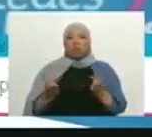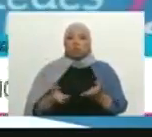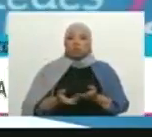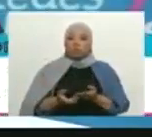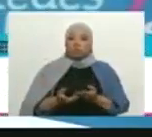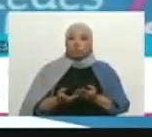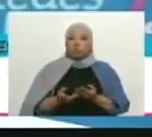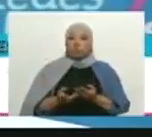Valga el comentario.